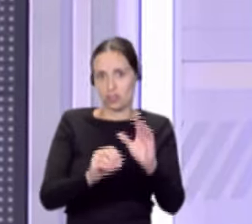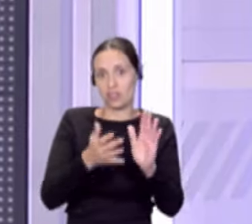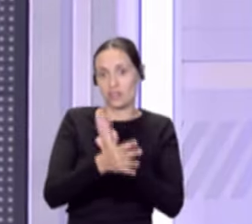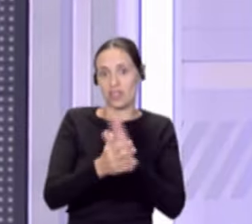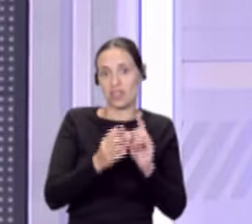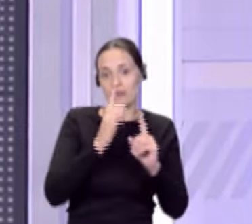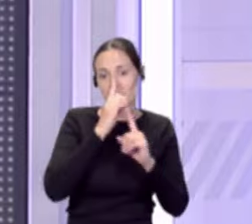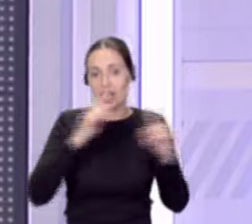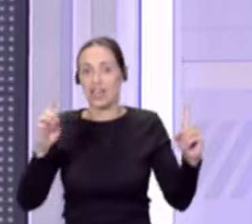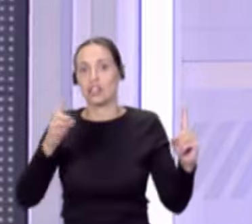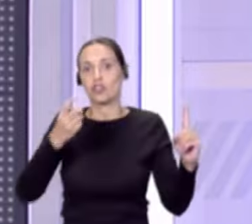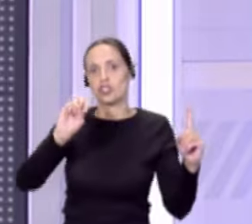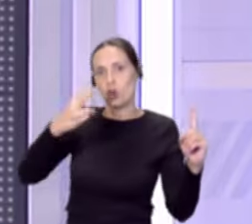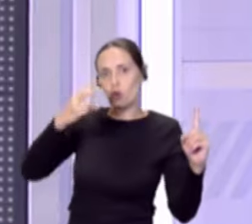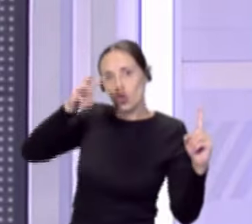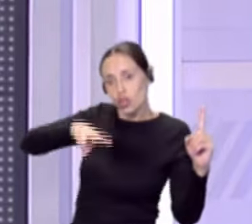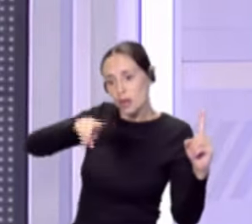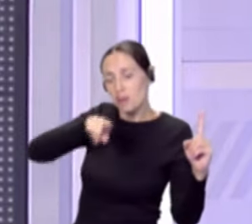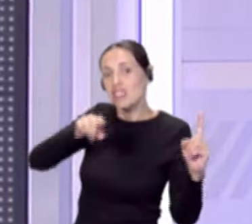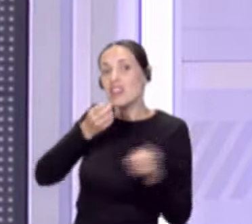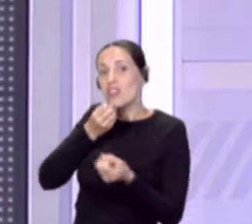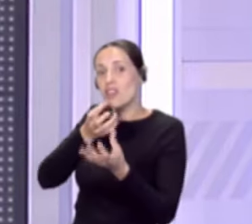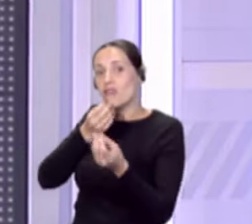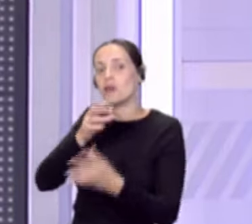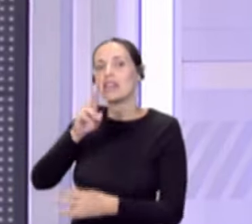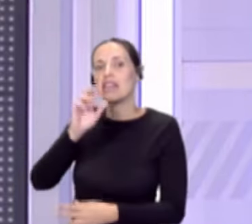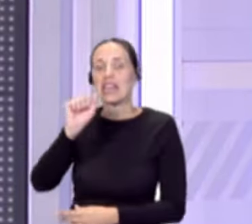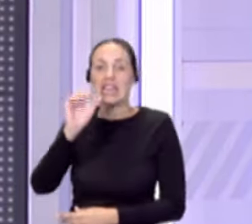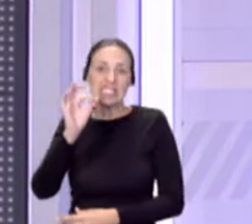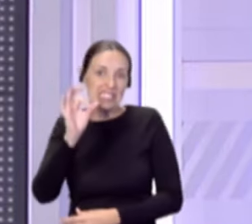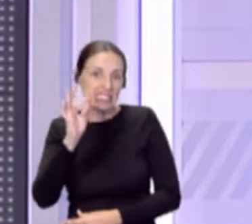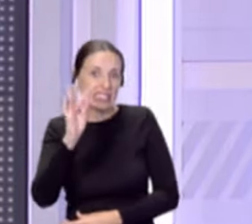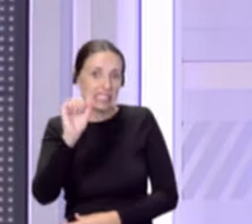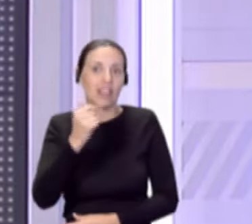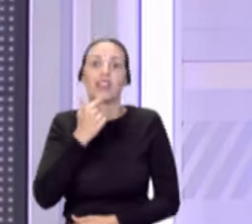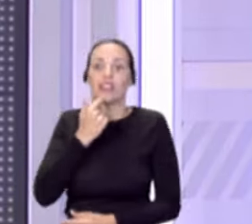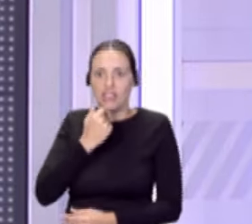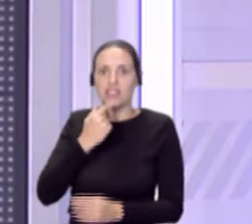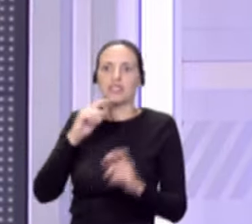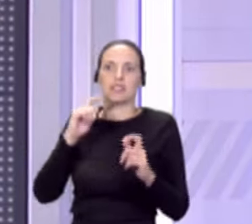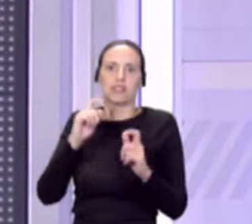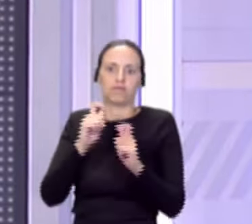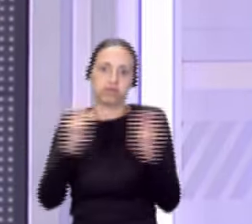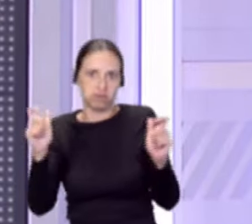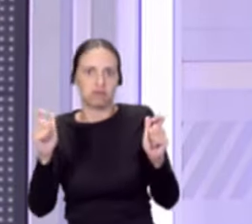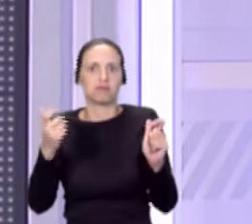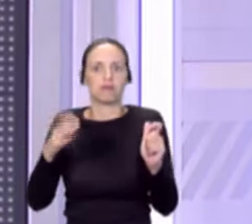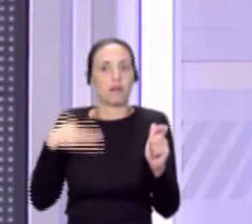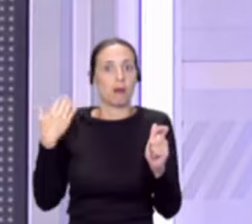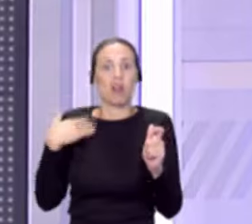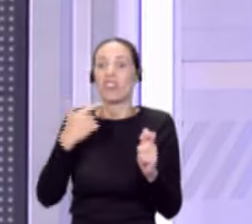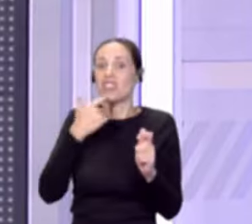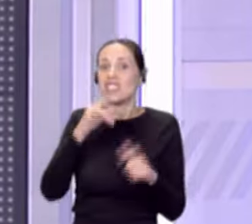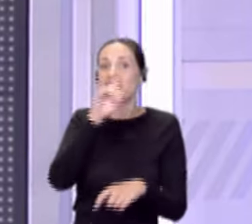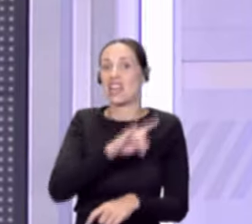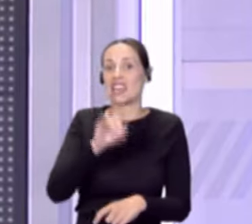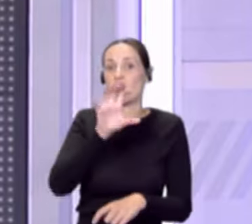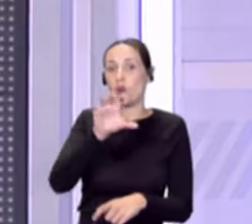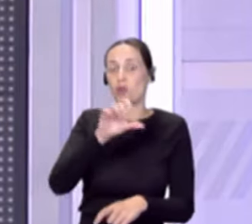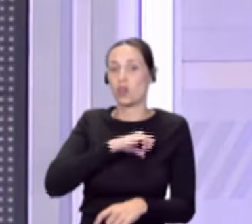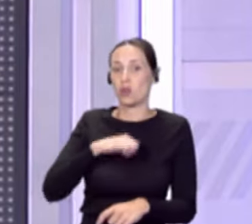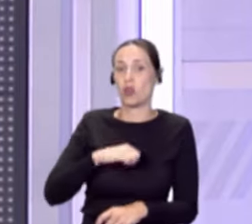del año, lo dice el informe elaborado por RADSTA. El archipiélago es, de hecho, la segunda comunidad con mayor tasa. Entre las causas, el